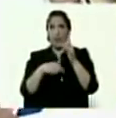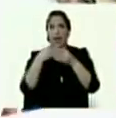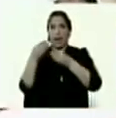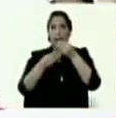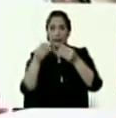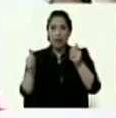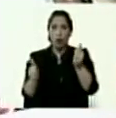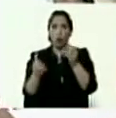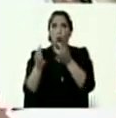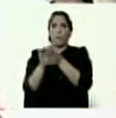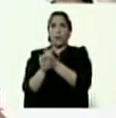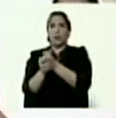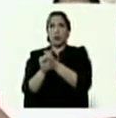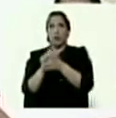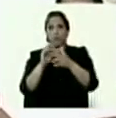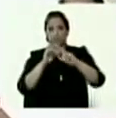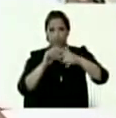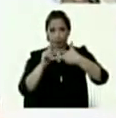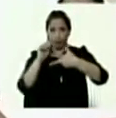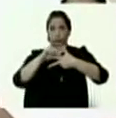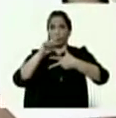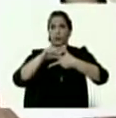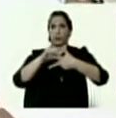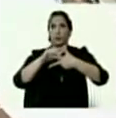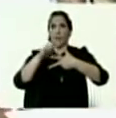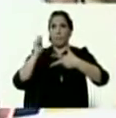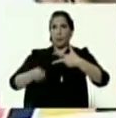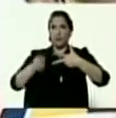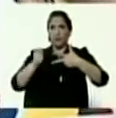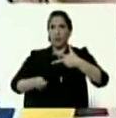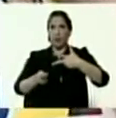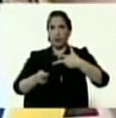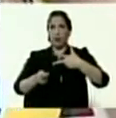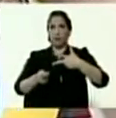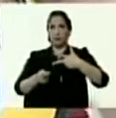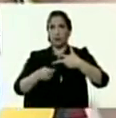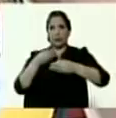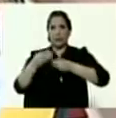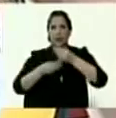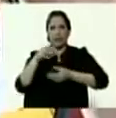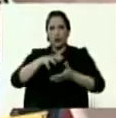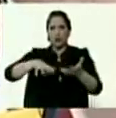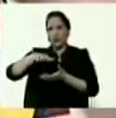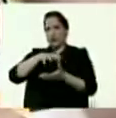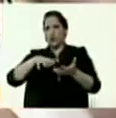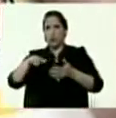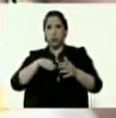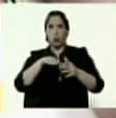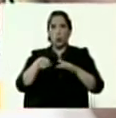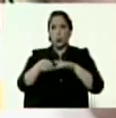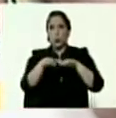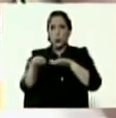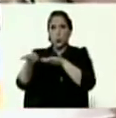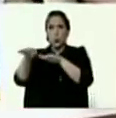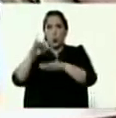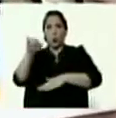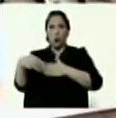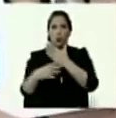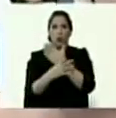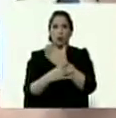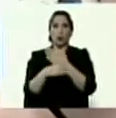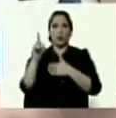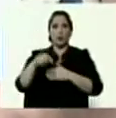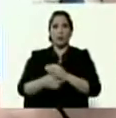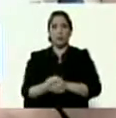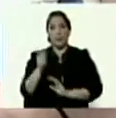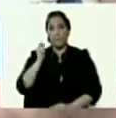acompañar por la prefecta de la parroquia Boca de Grita, donde se iban a generar los disturbios para el paso de Juan Guaidó, y el prefecto